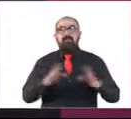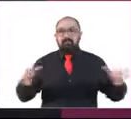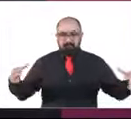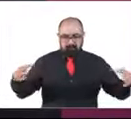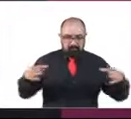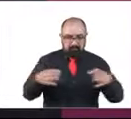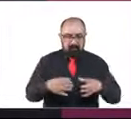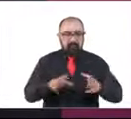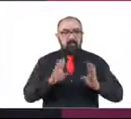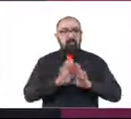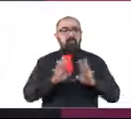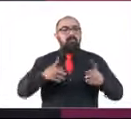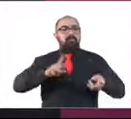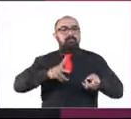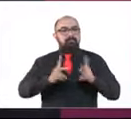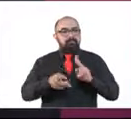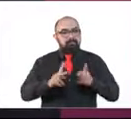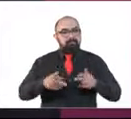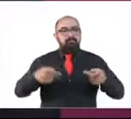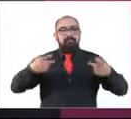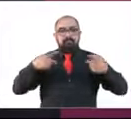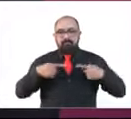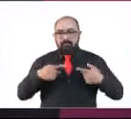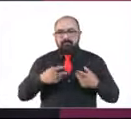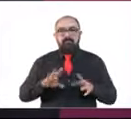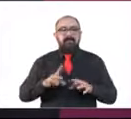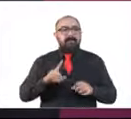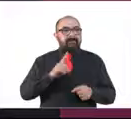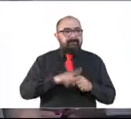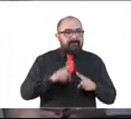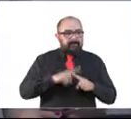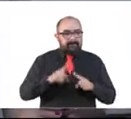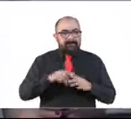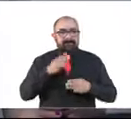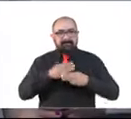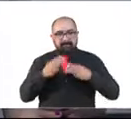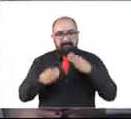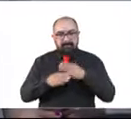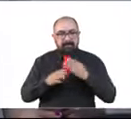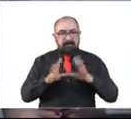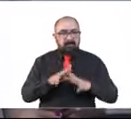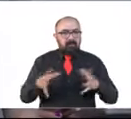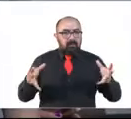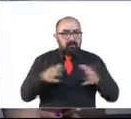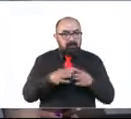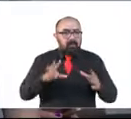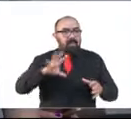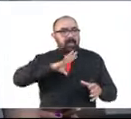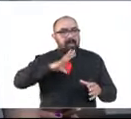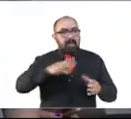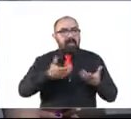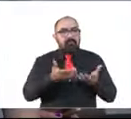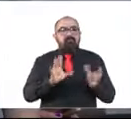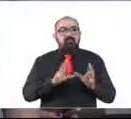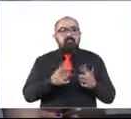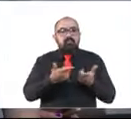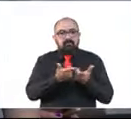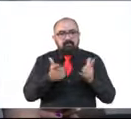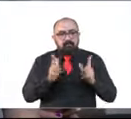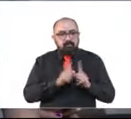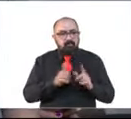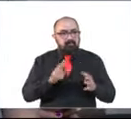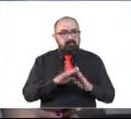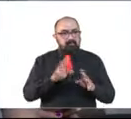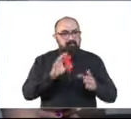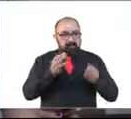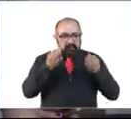personas, de mercancías, de bienes. O sea, es un organismo que tiene que analizarse de